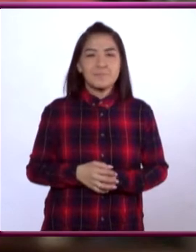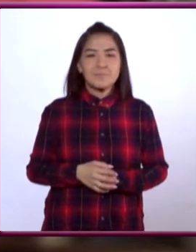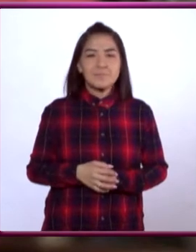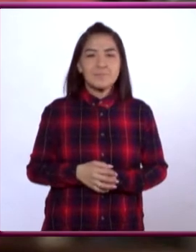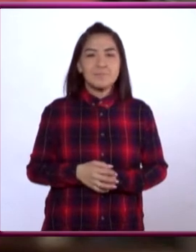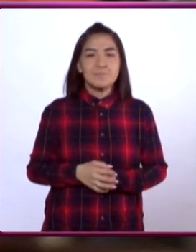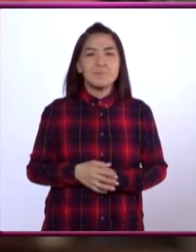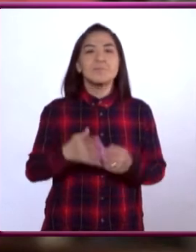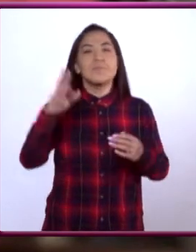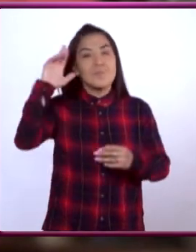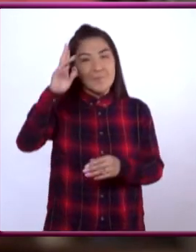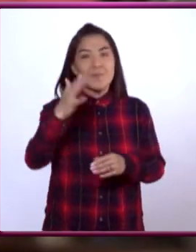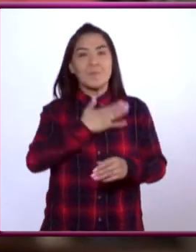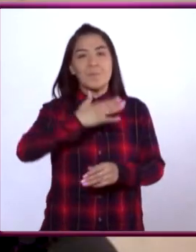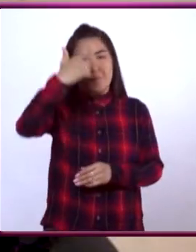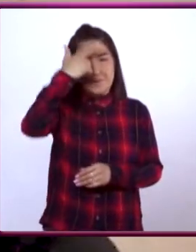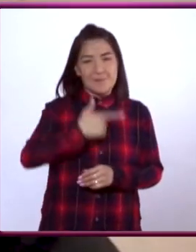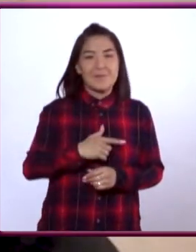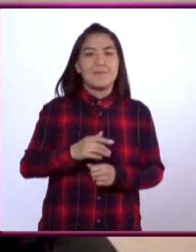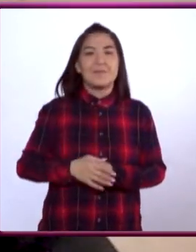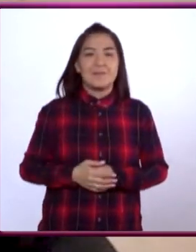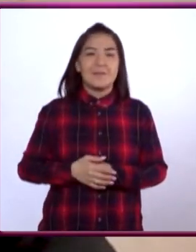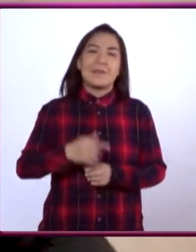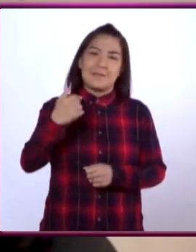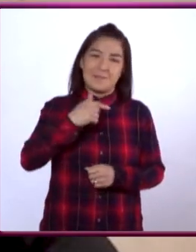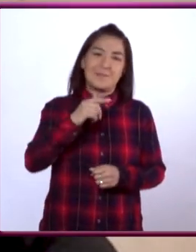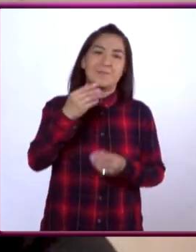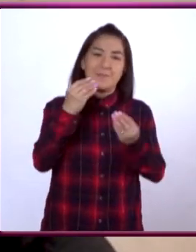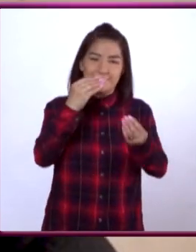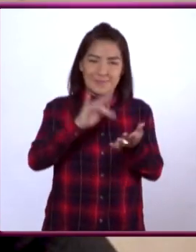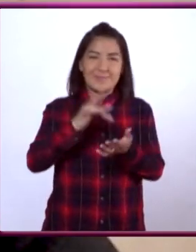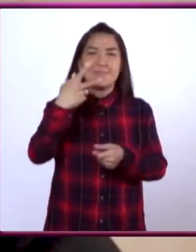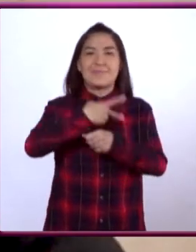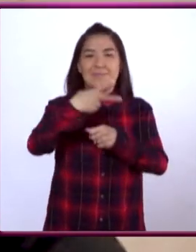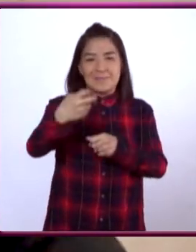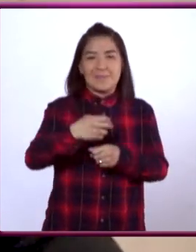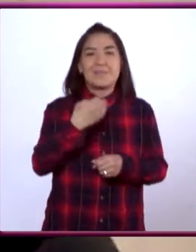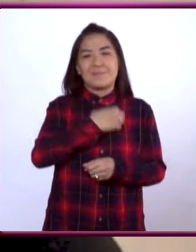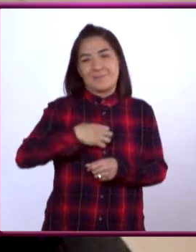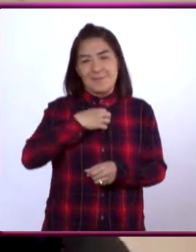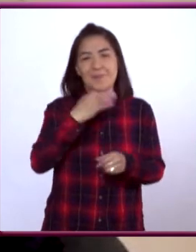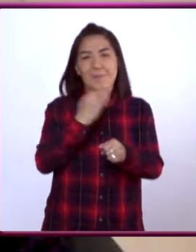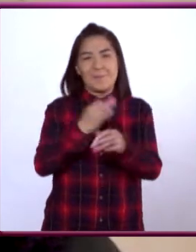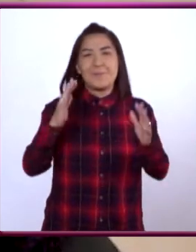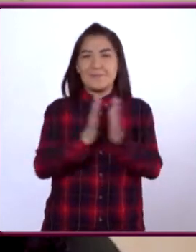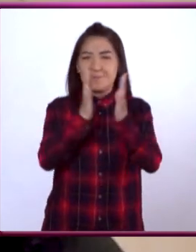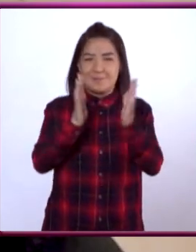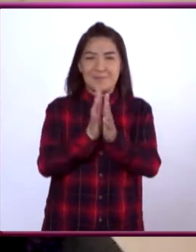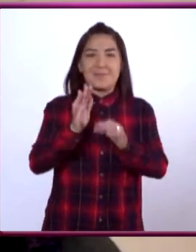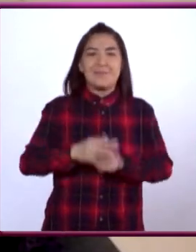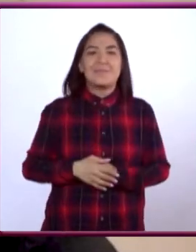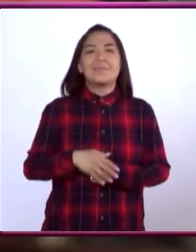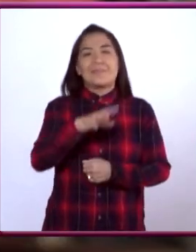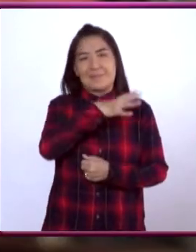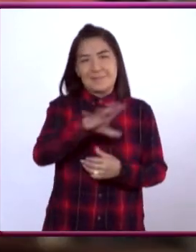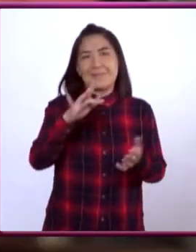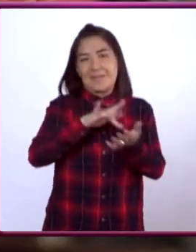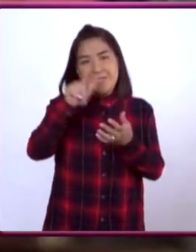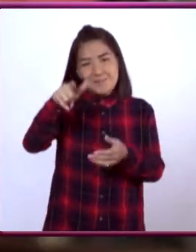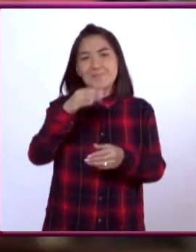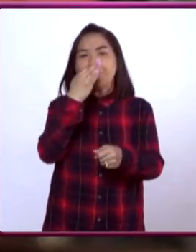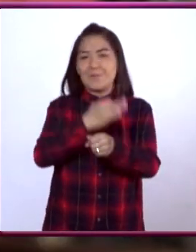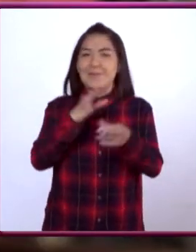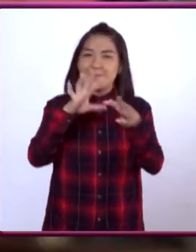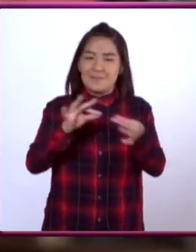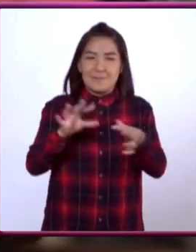CERN. Hola, doctora Cortés, ¿cómo está? Hola, buenas noches para mí. Muchas gracias por la invitación. Muy contenta de poder participar en estos.